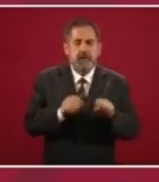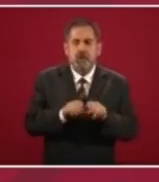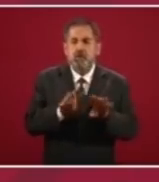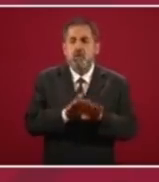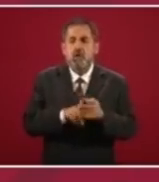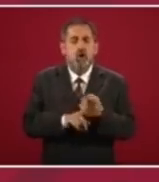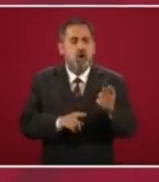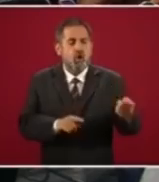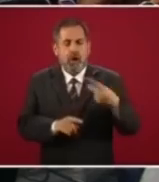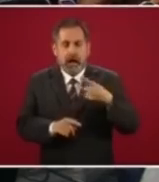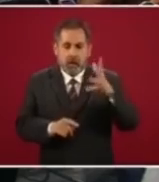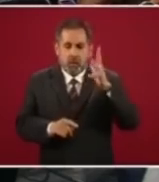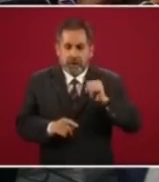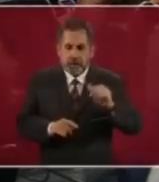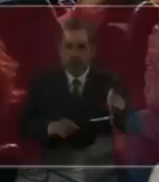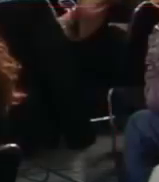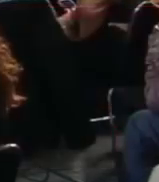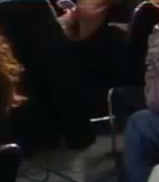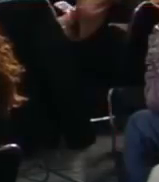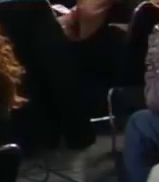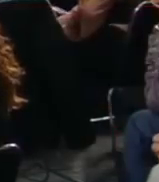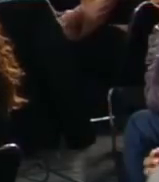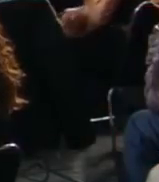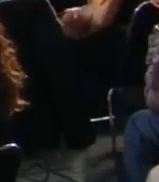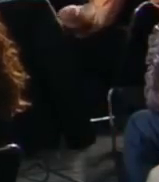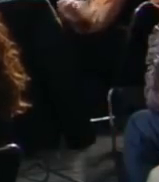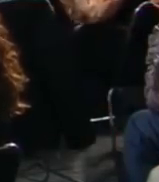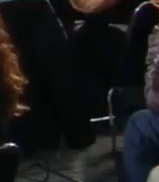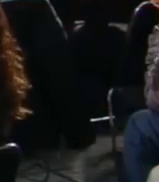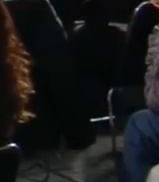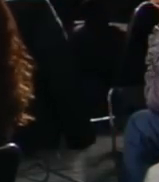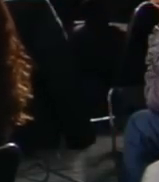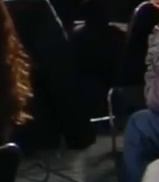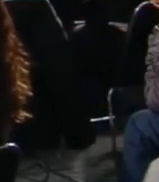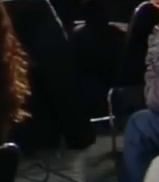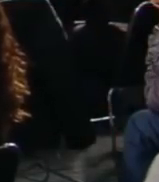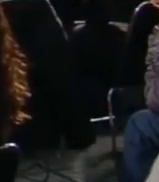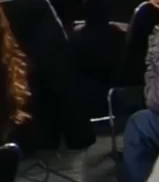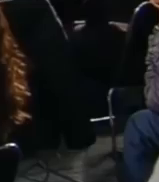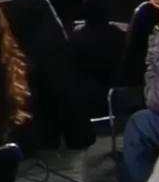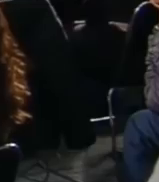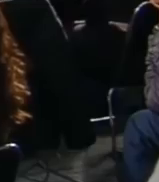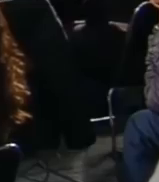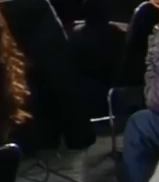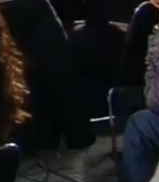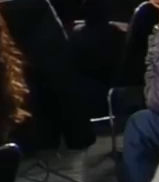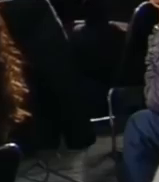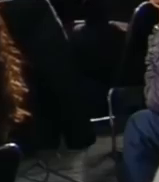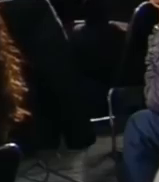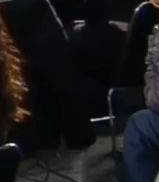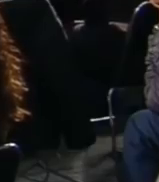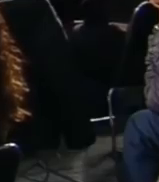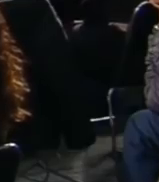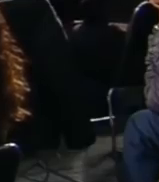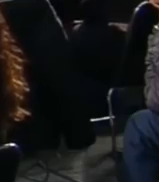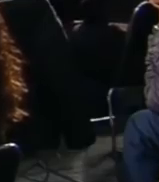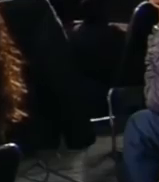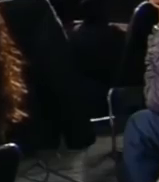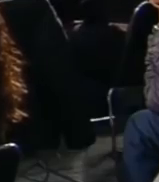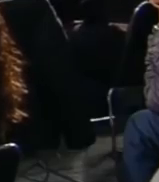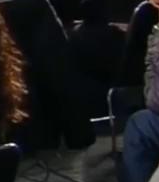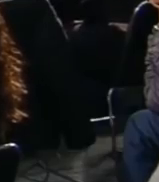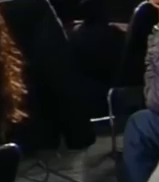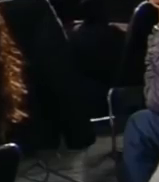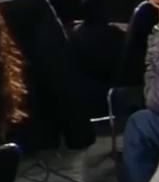a un acuerdo sin la necesidad de que estalle la huelga. Es un derecho que tienen los trabajadores, también hay que